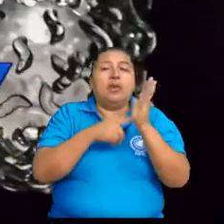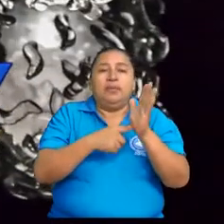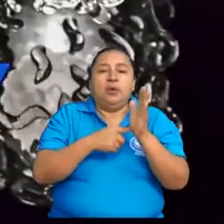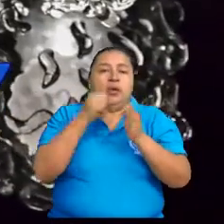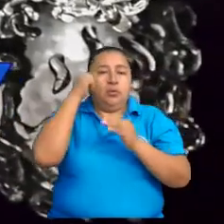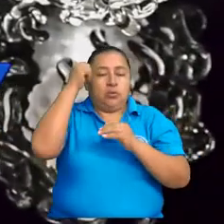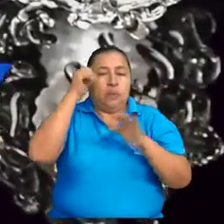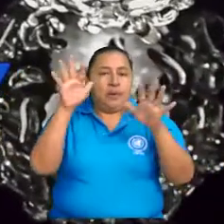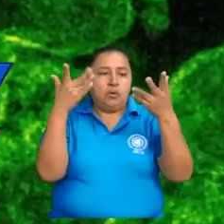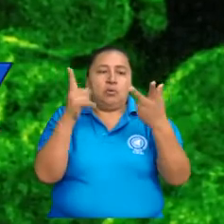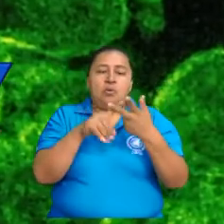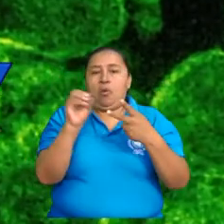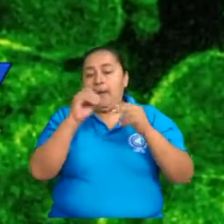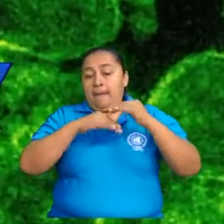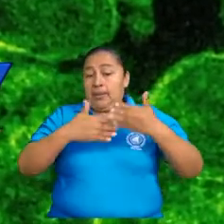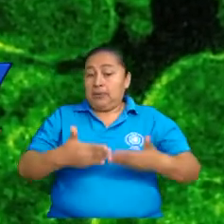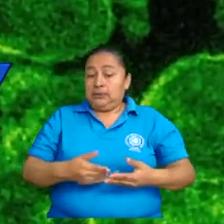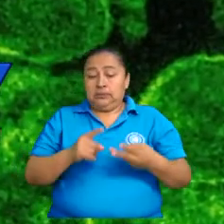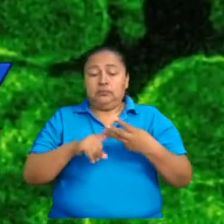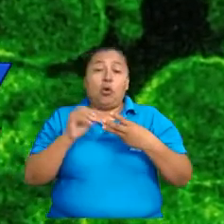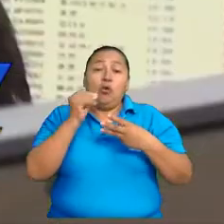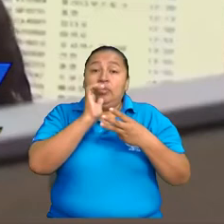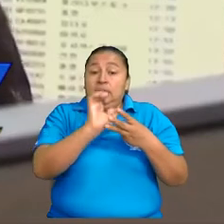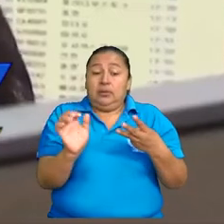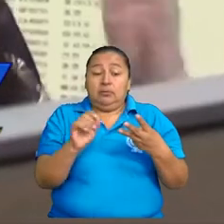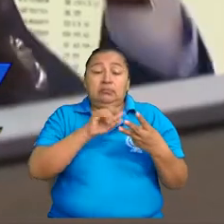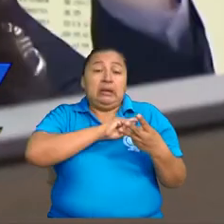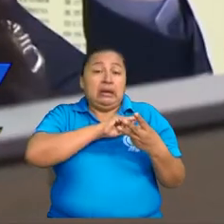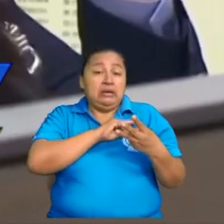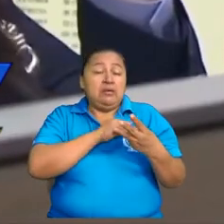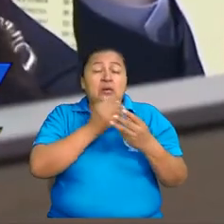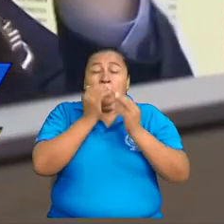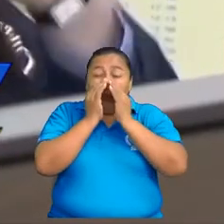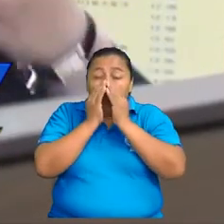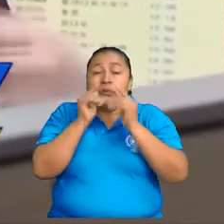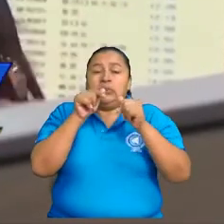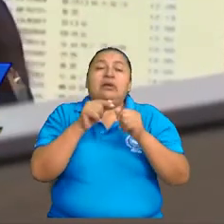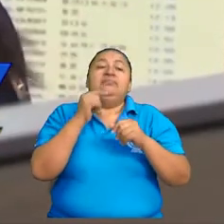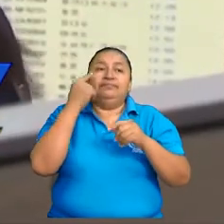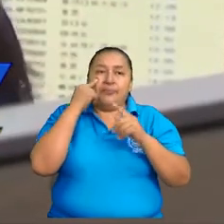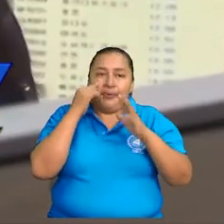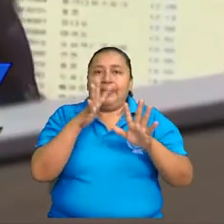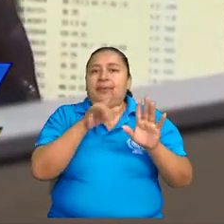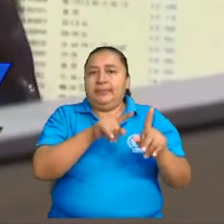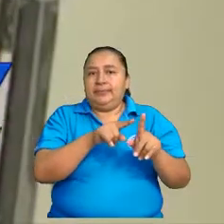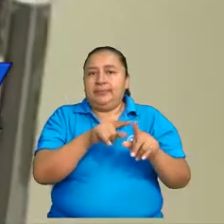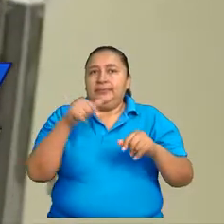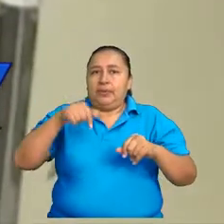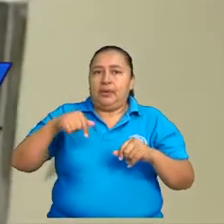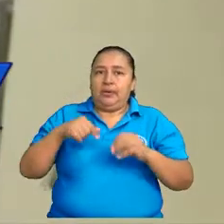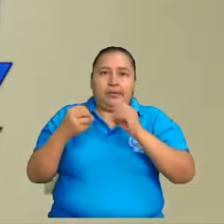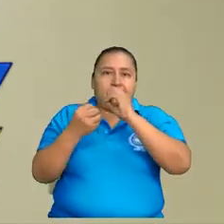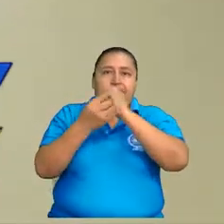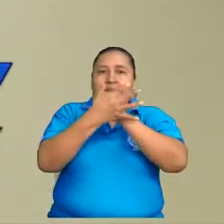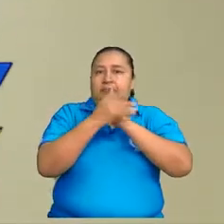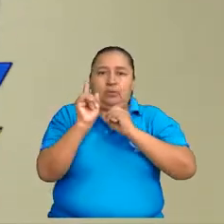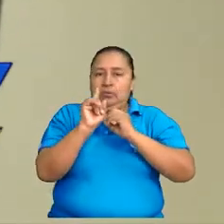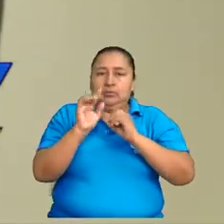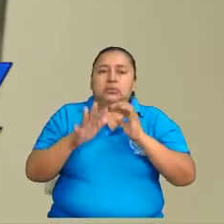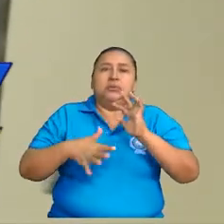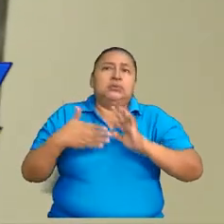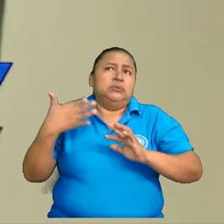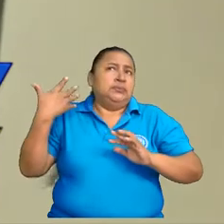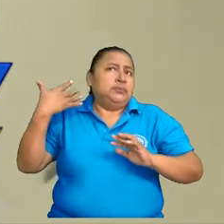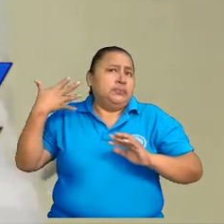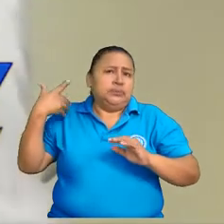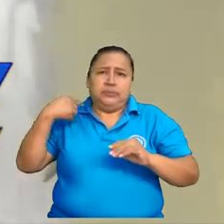embarazadas o los niños, cuando hay cuadros de enfermedades siempre hay que protegerlos. Pues no es una cosa de hoy con el coronavirus, sino que tenía que haber sido una